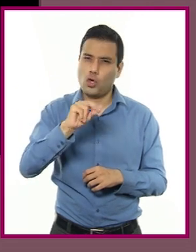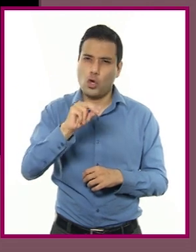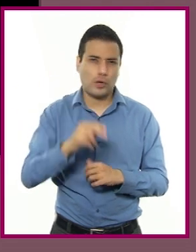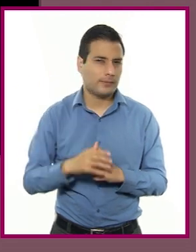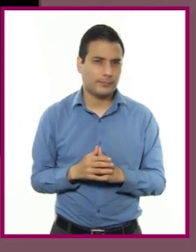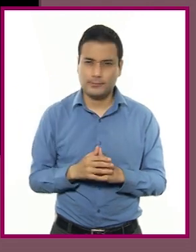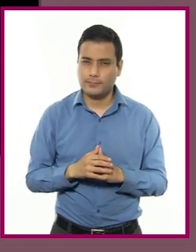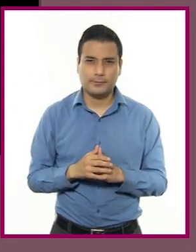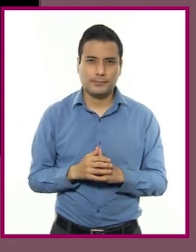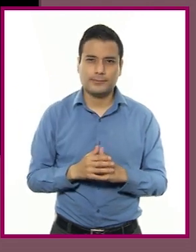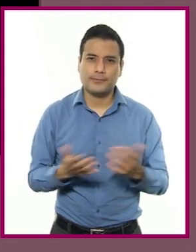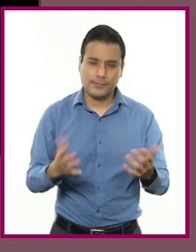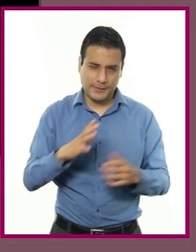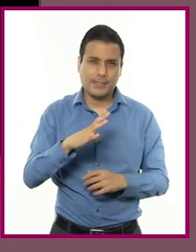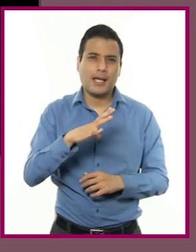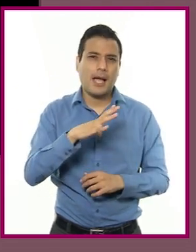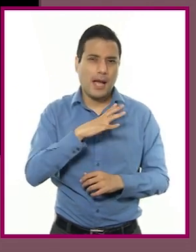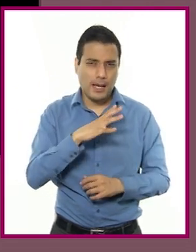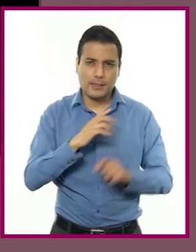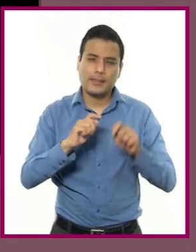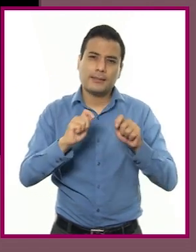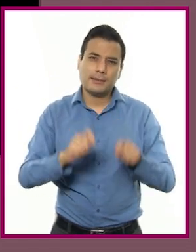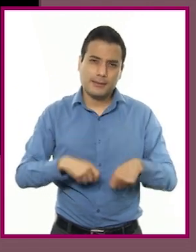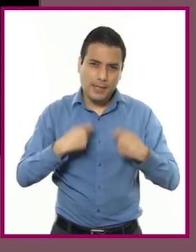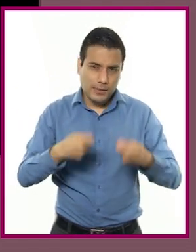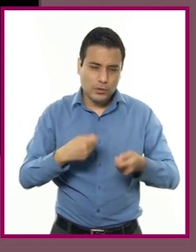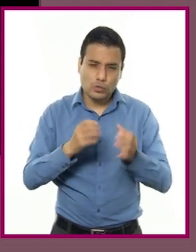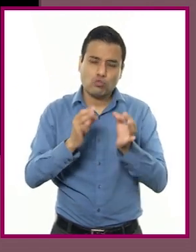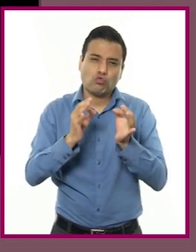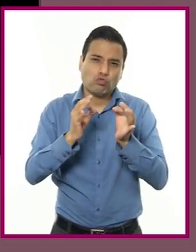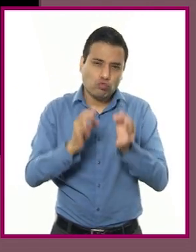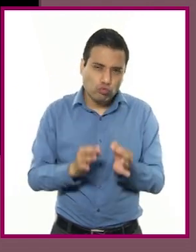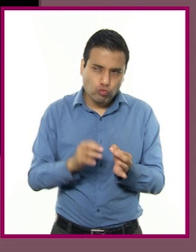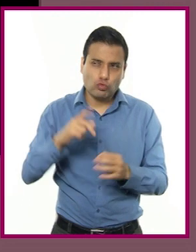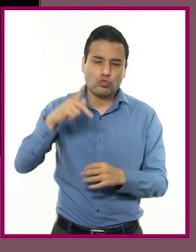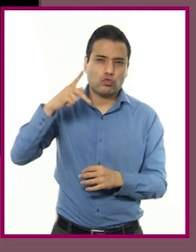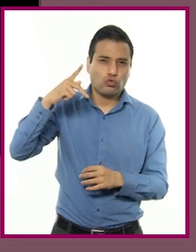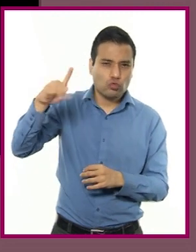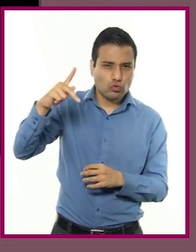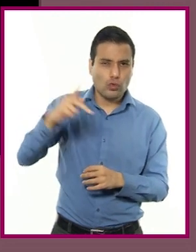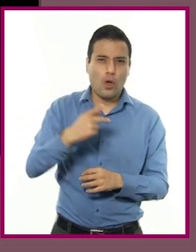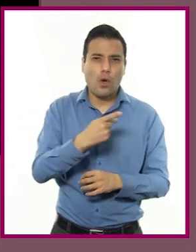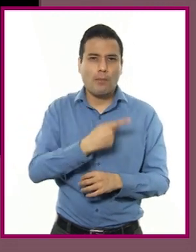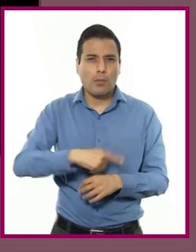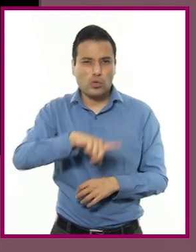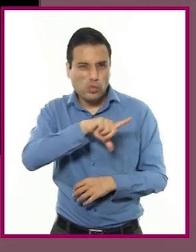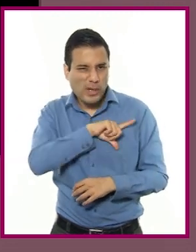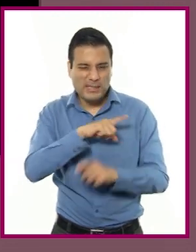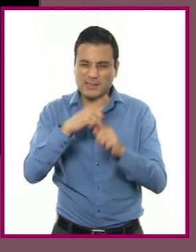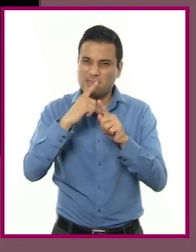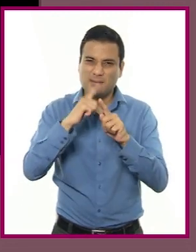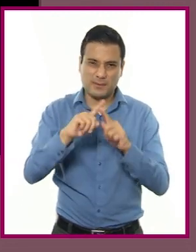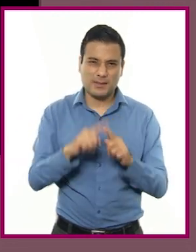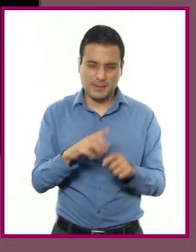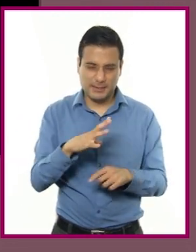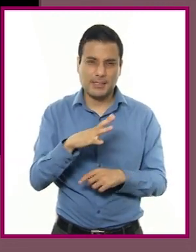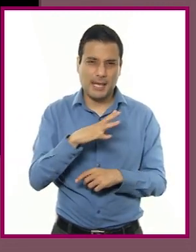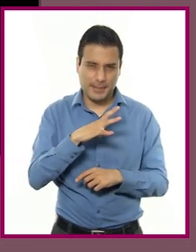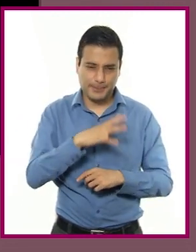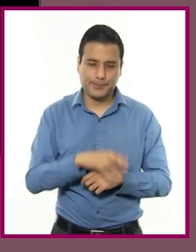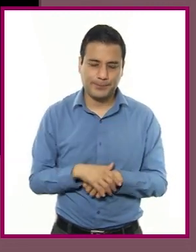también a través de tradiciones portuguesas, en fin, había ahí toda una ruta que es importante